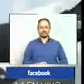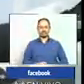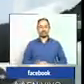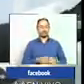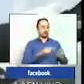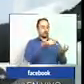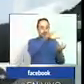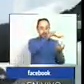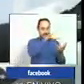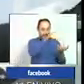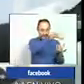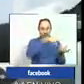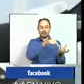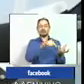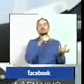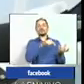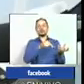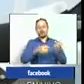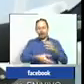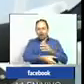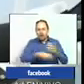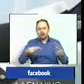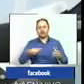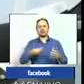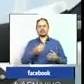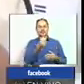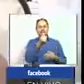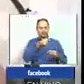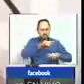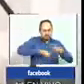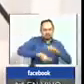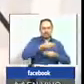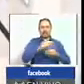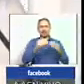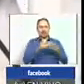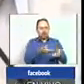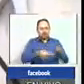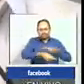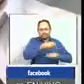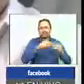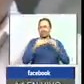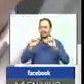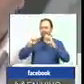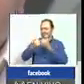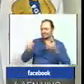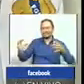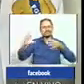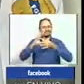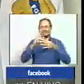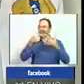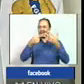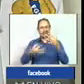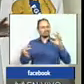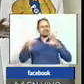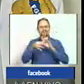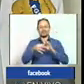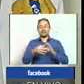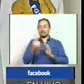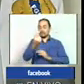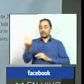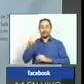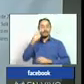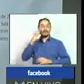los delitos de peculado, cohecho activo, lavado de dinero y activos, así como agrupaciones ilícitas. De acuerdo con los fiscales,